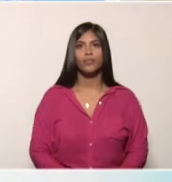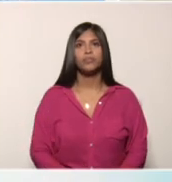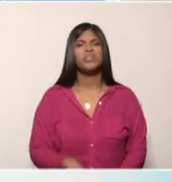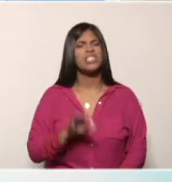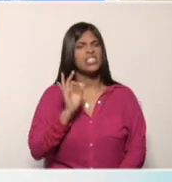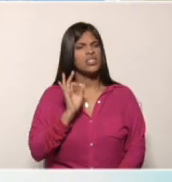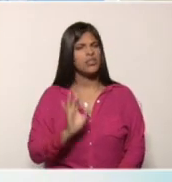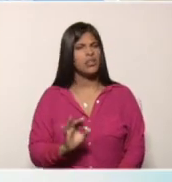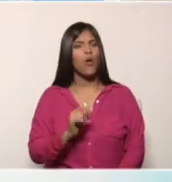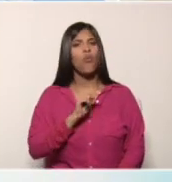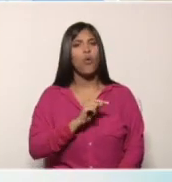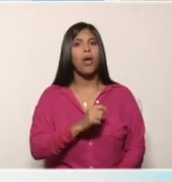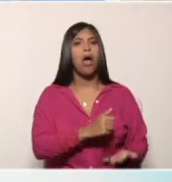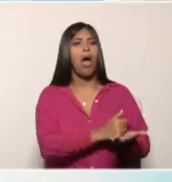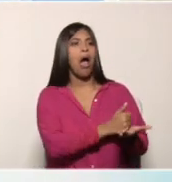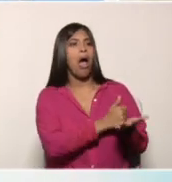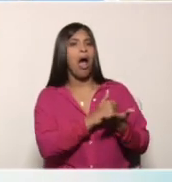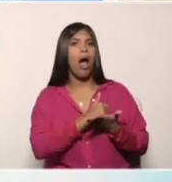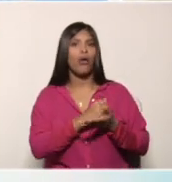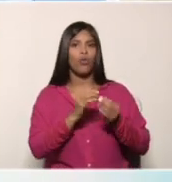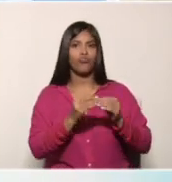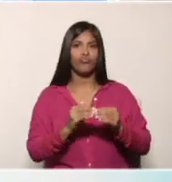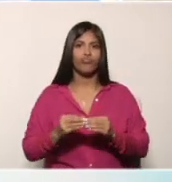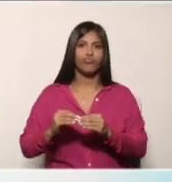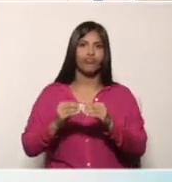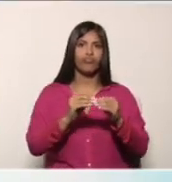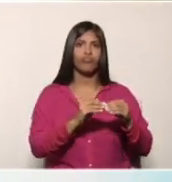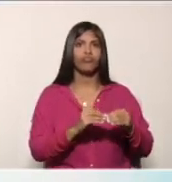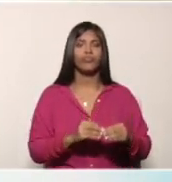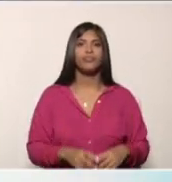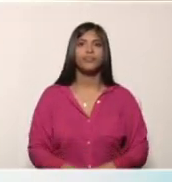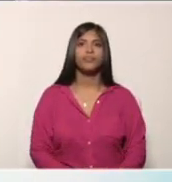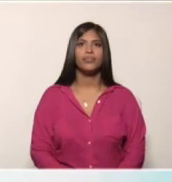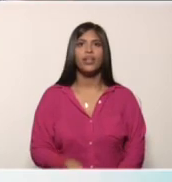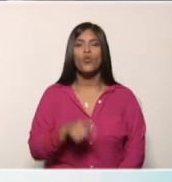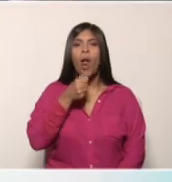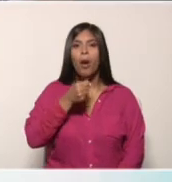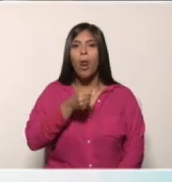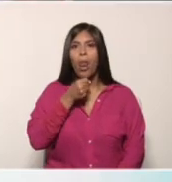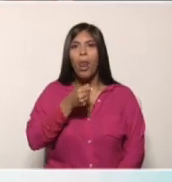estoy seguro de que ella puede ayudarnos a editar y grabar nuestro audio.